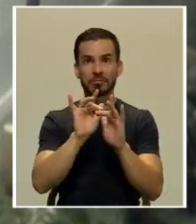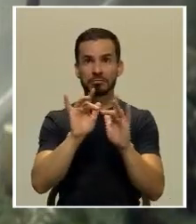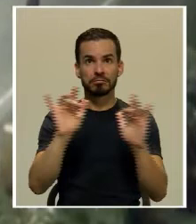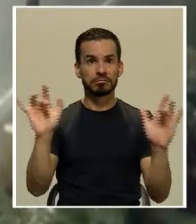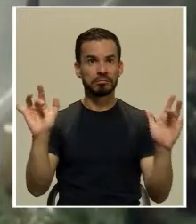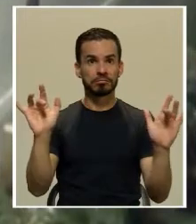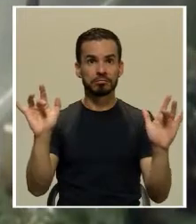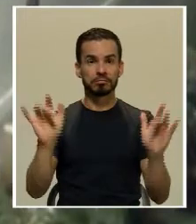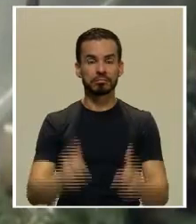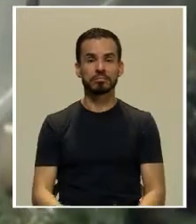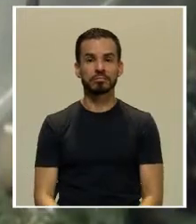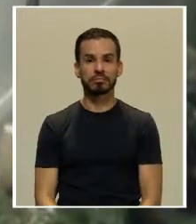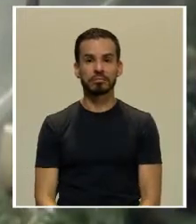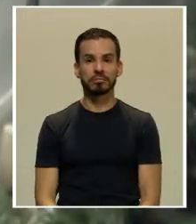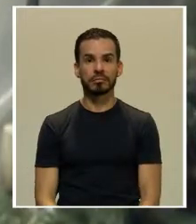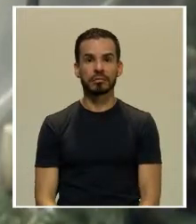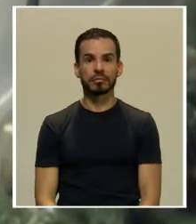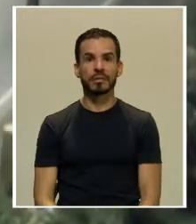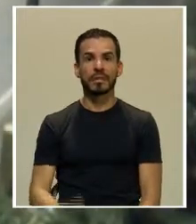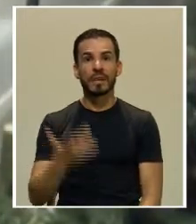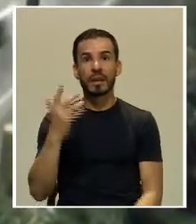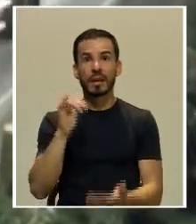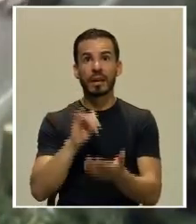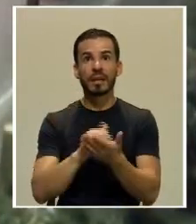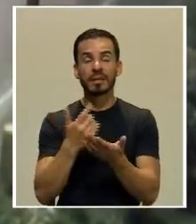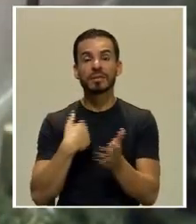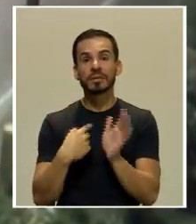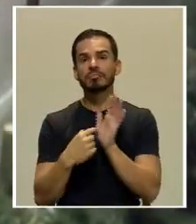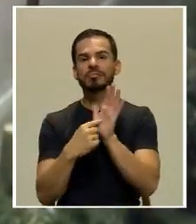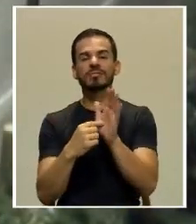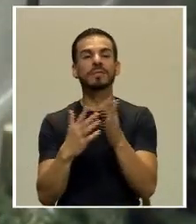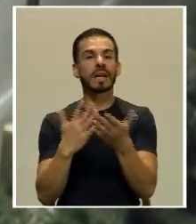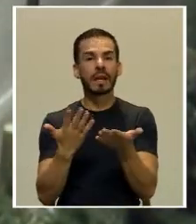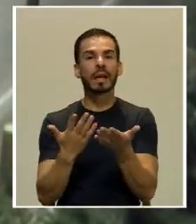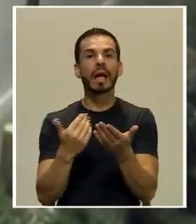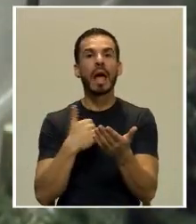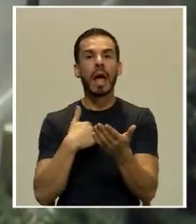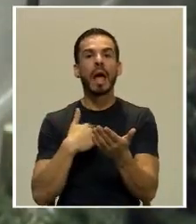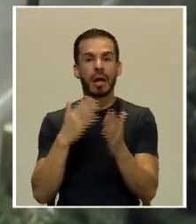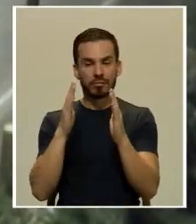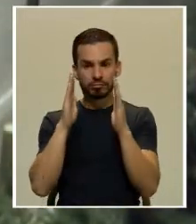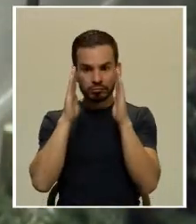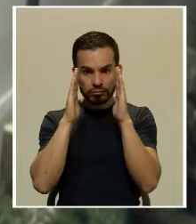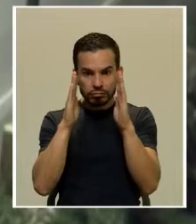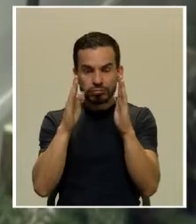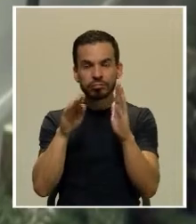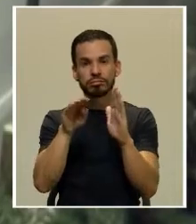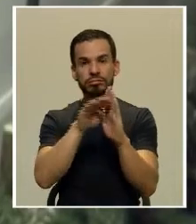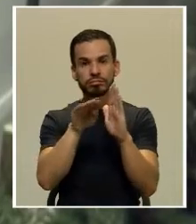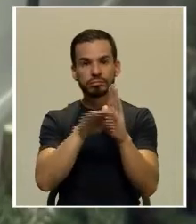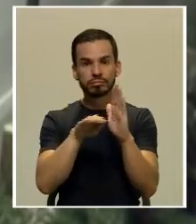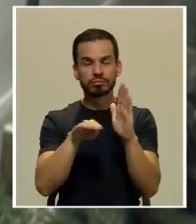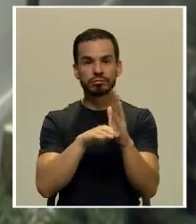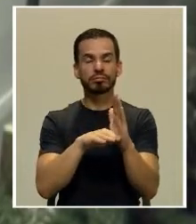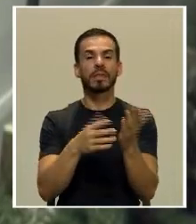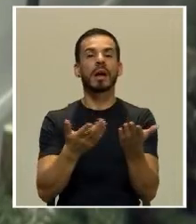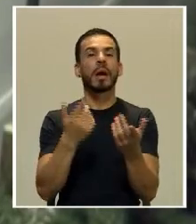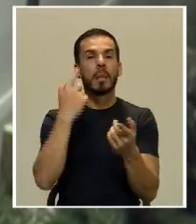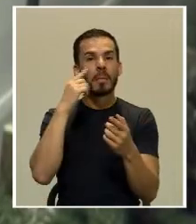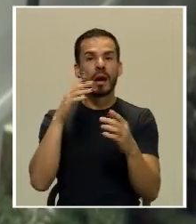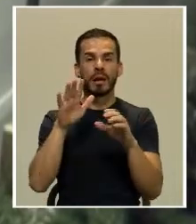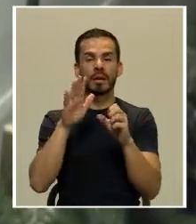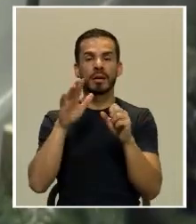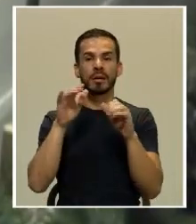y absolutamente despejado, lo cual nos indica que hay un buen acatamiento de las medidas